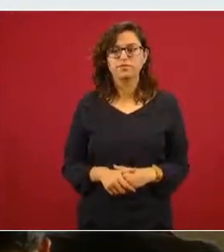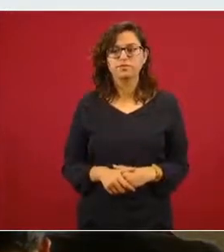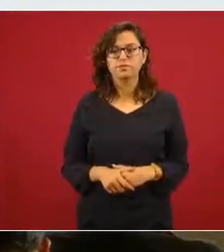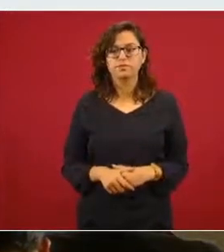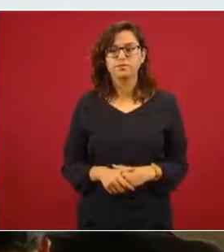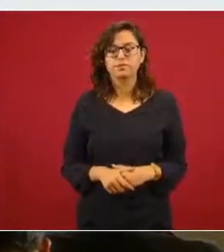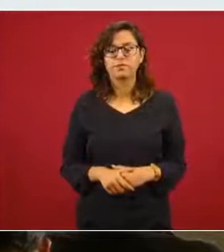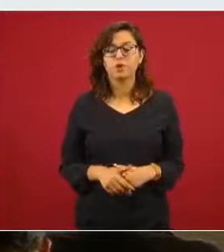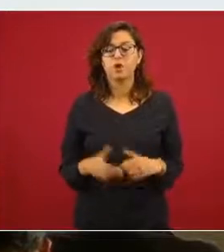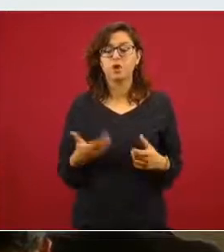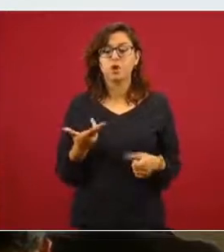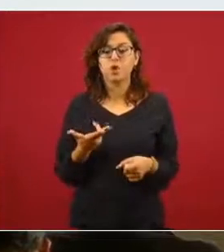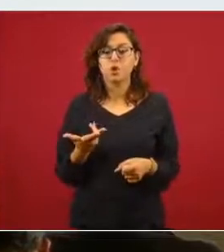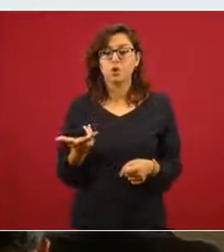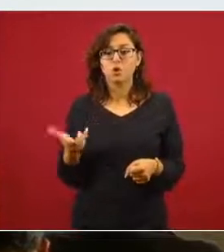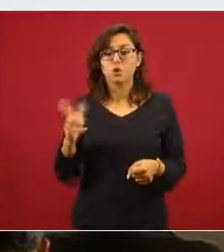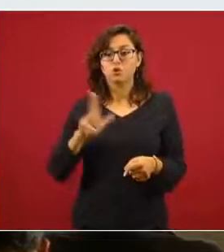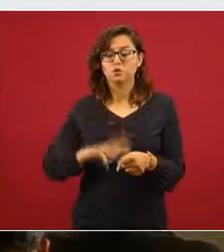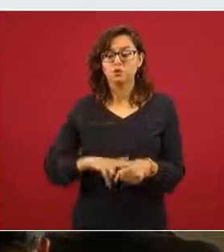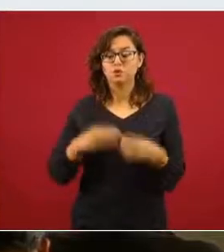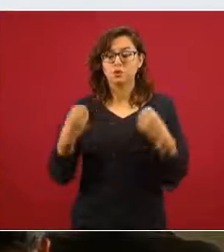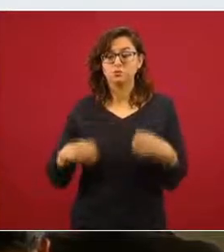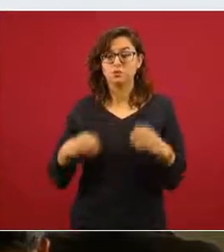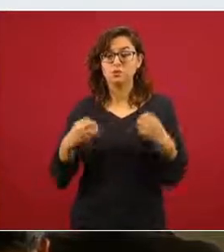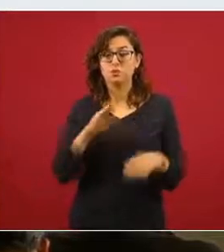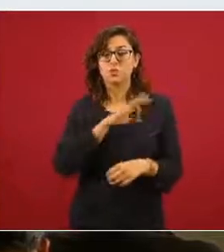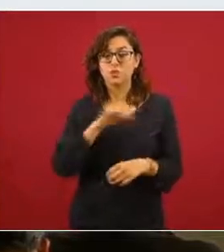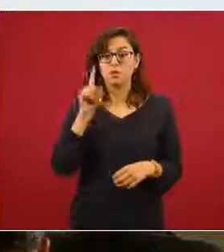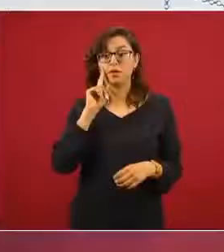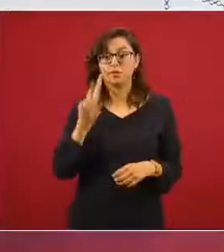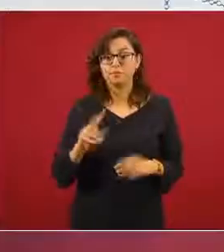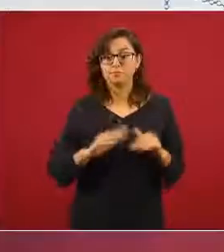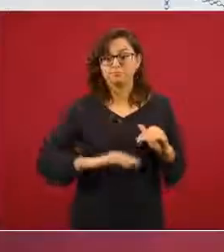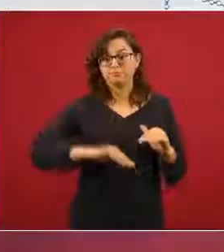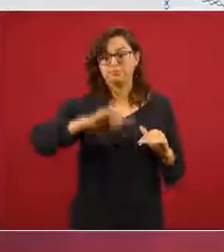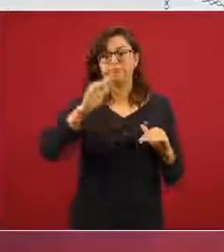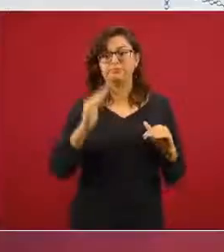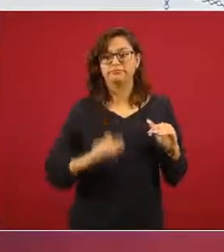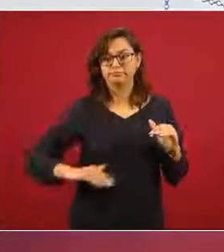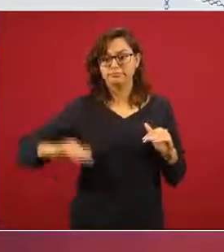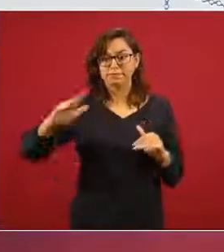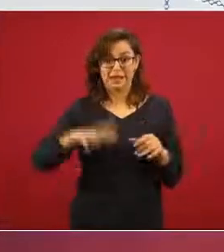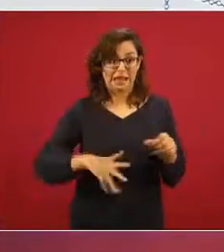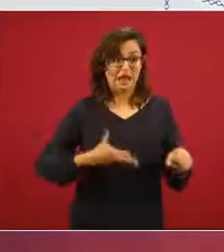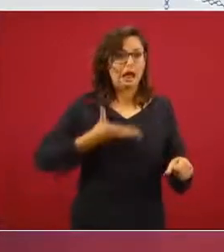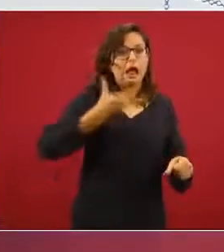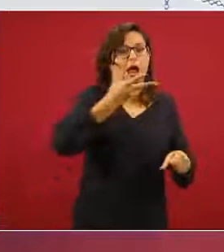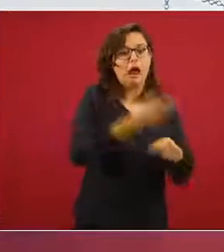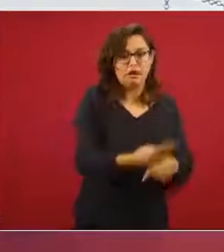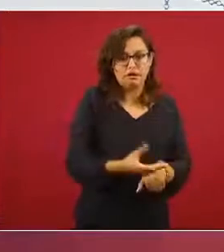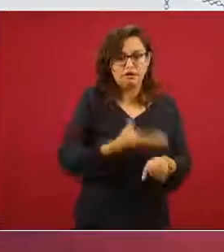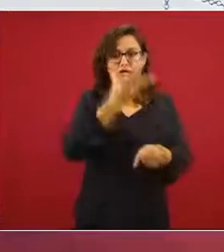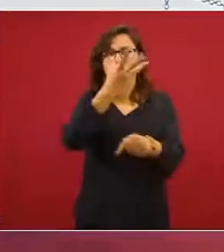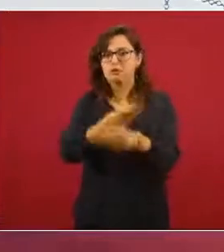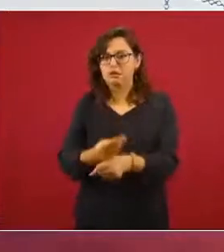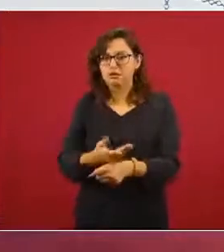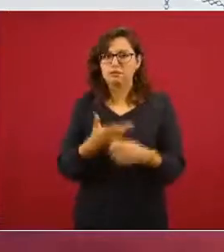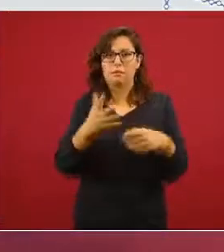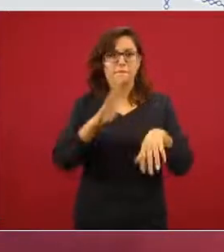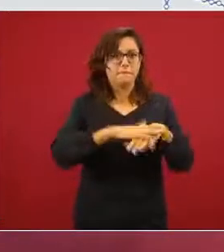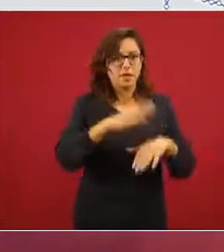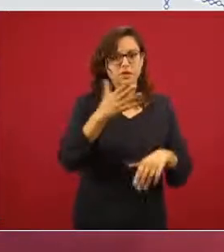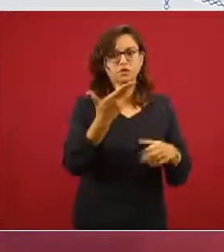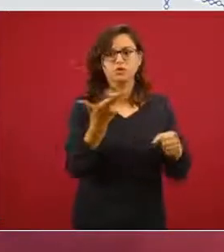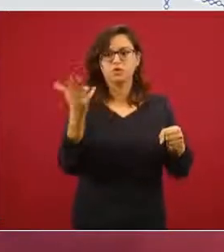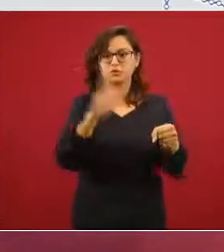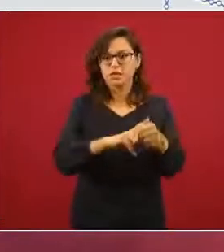hospitalaria. Los vaivenes tienen también que ver con la expansión de la ocupación hospitalaria, no solamente con la desocupación, pero